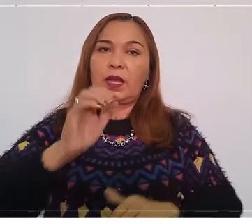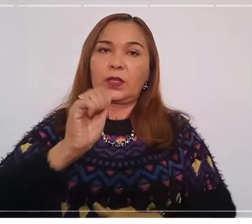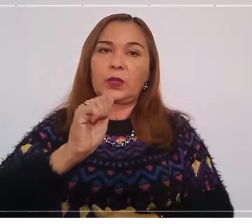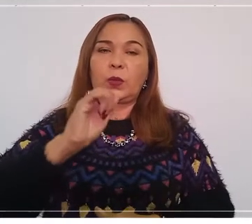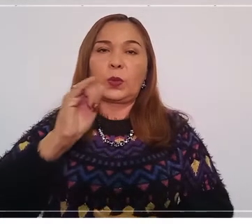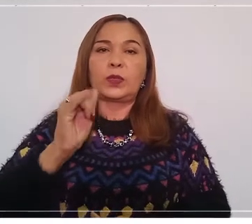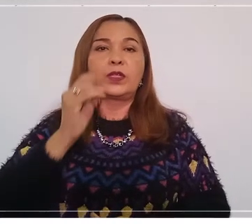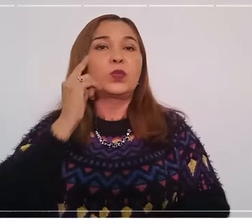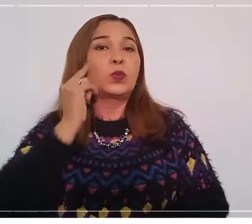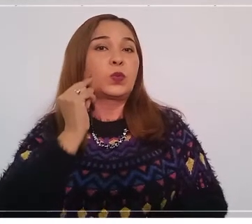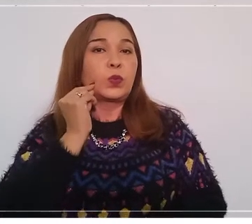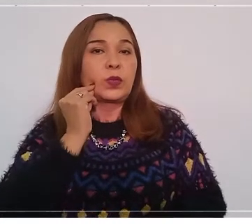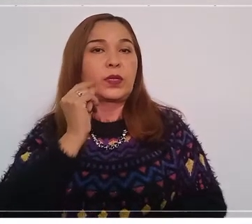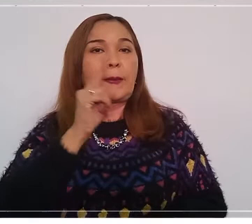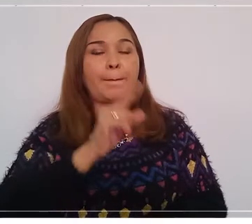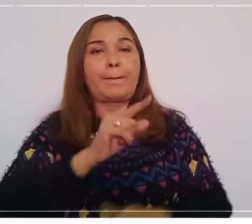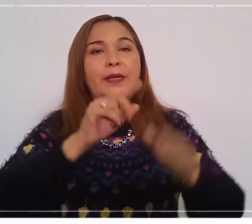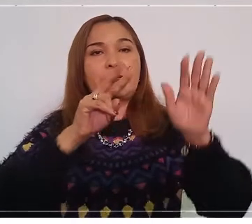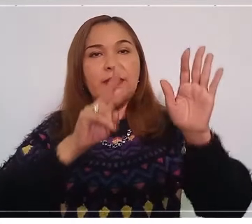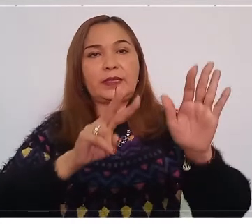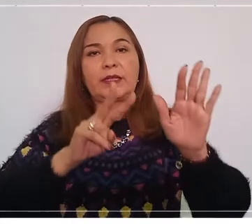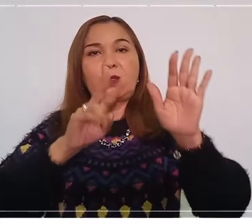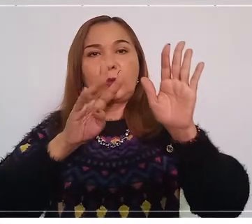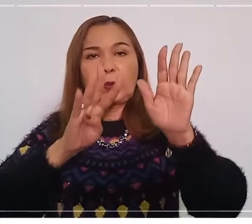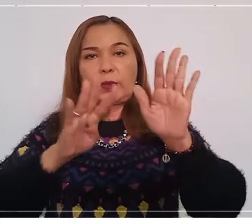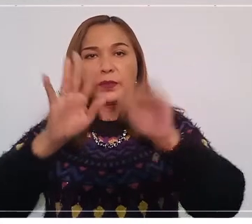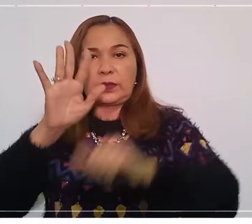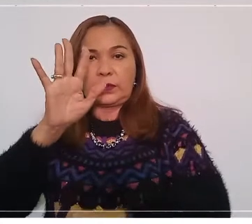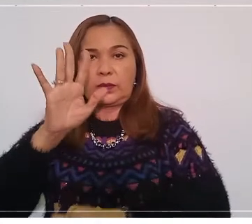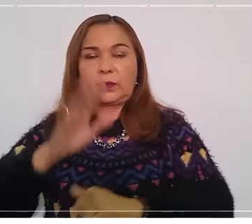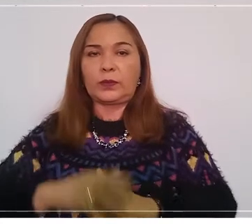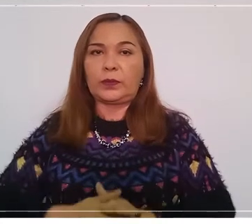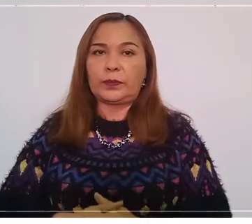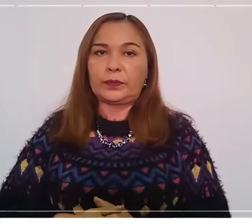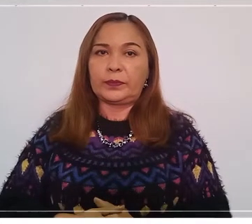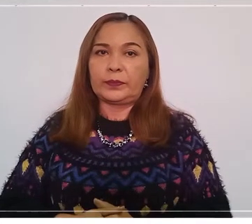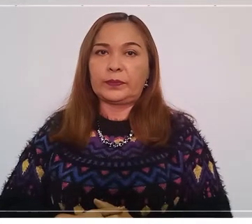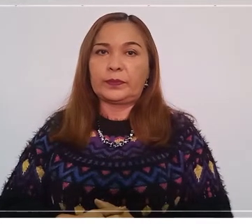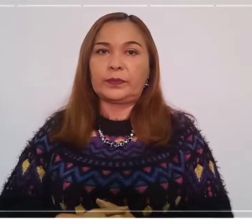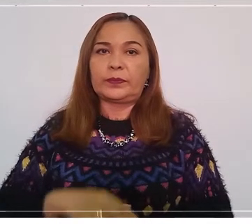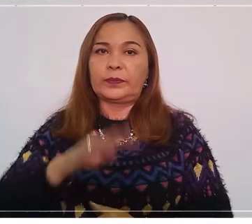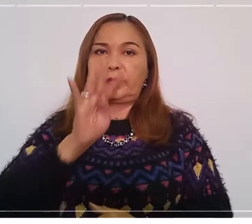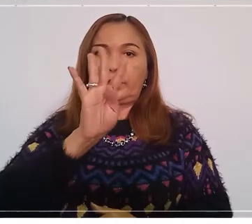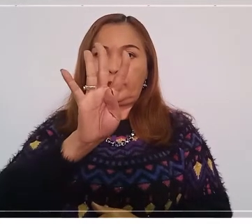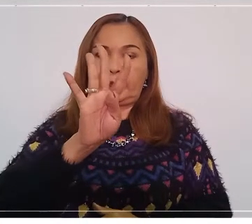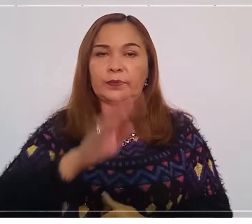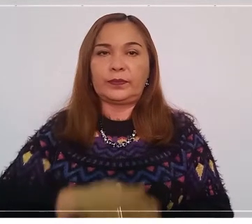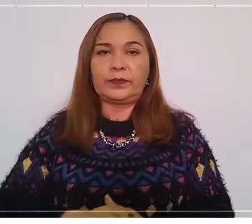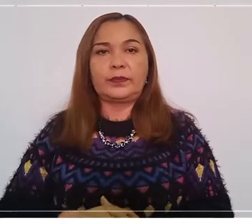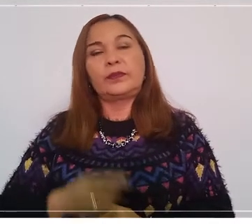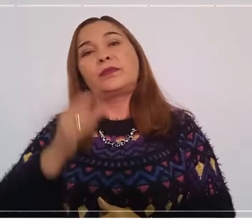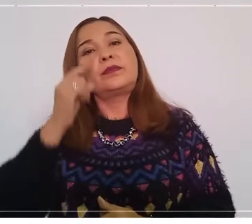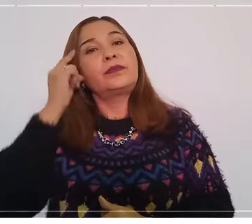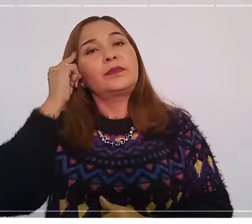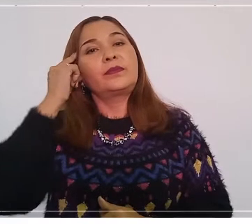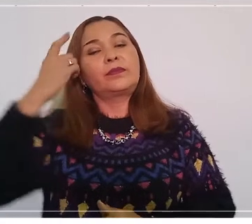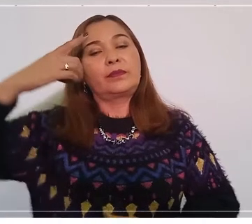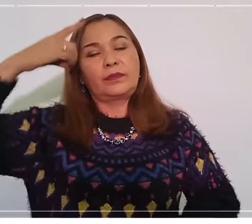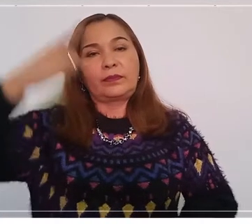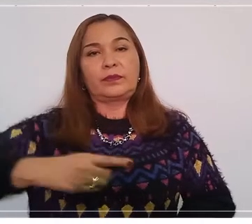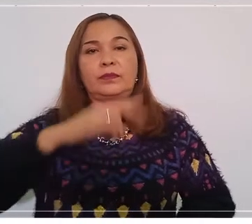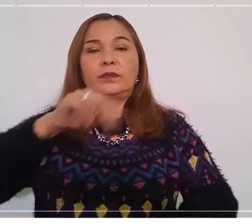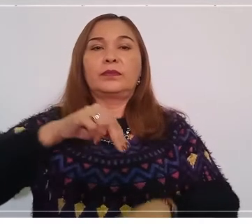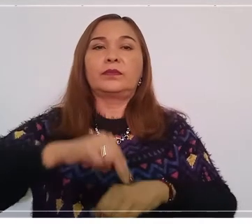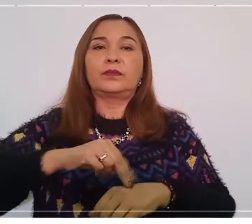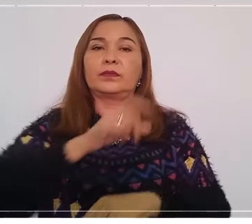antonio josé de sucre 1795 día 4 día de la dignidad